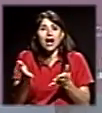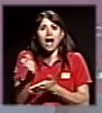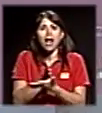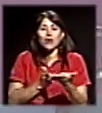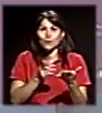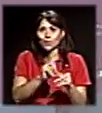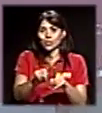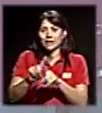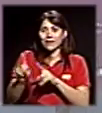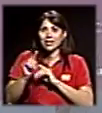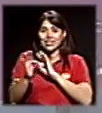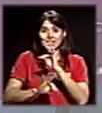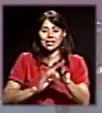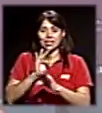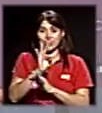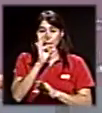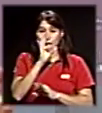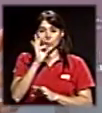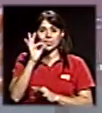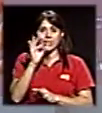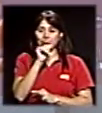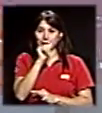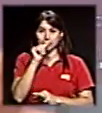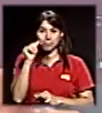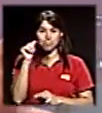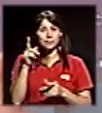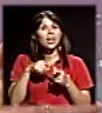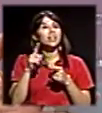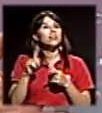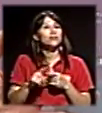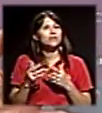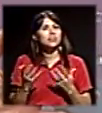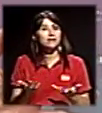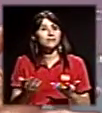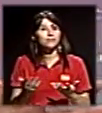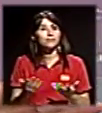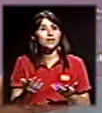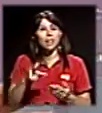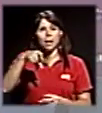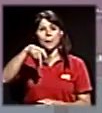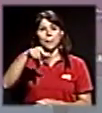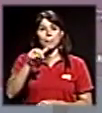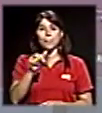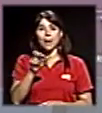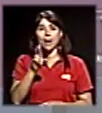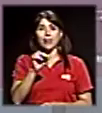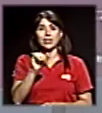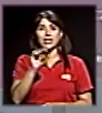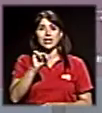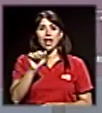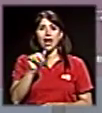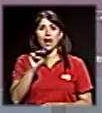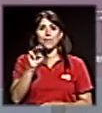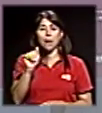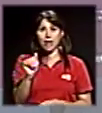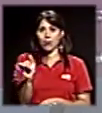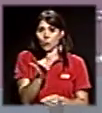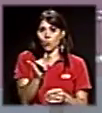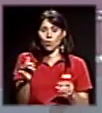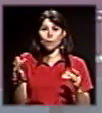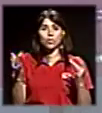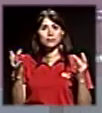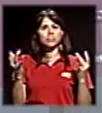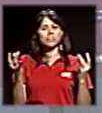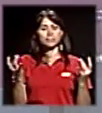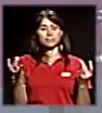sustancias Entonces qué es lo que identifica específicamente parinama como yoga es usamos todo lo